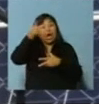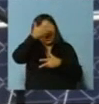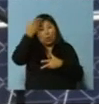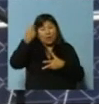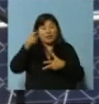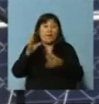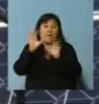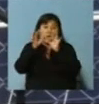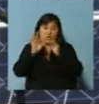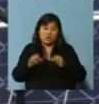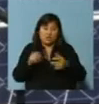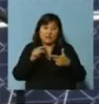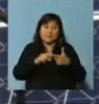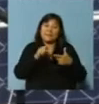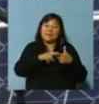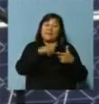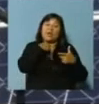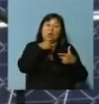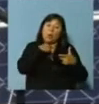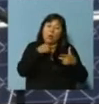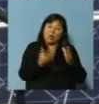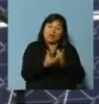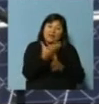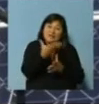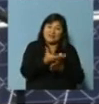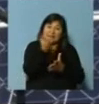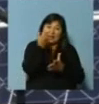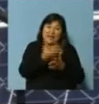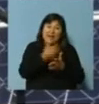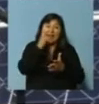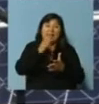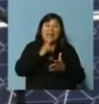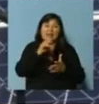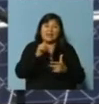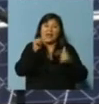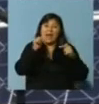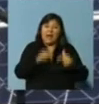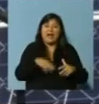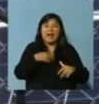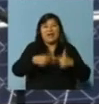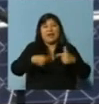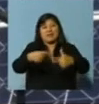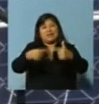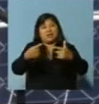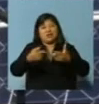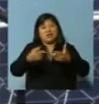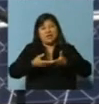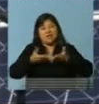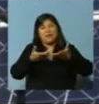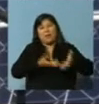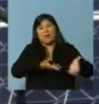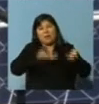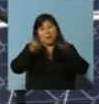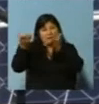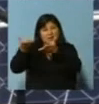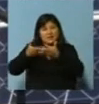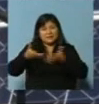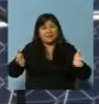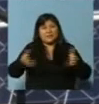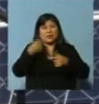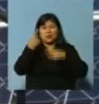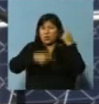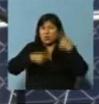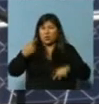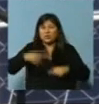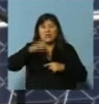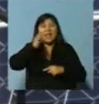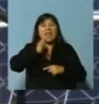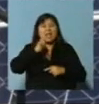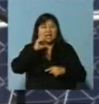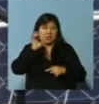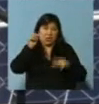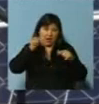que, de que Jujuy tiene que ser un desarrollador de todas las actividades relacionadas con el litio.